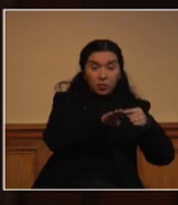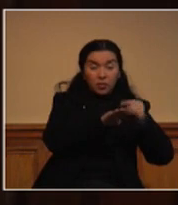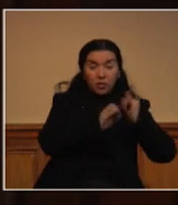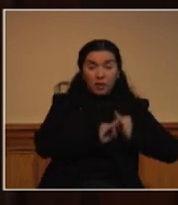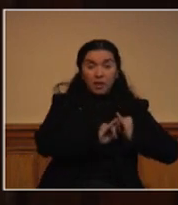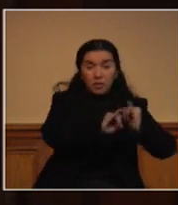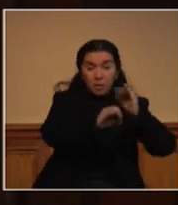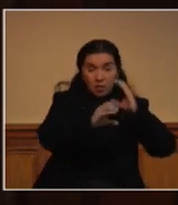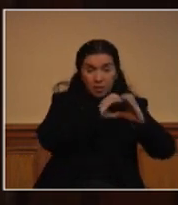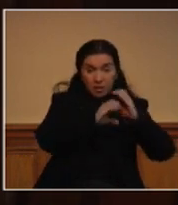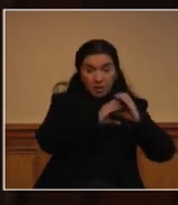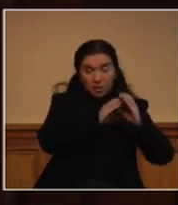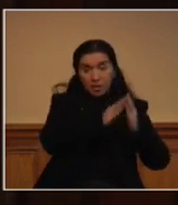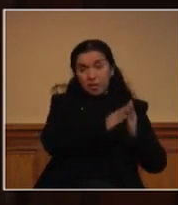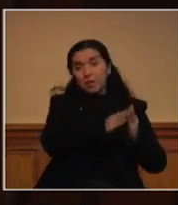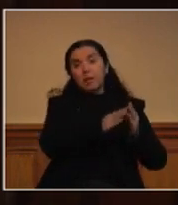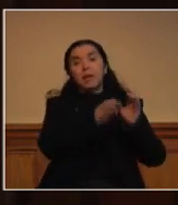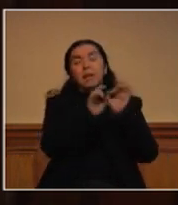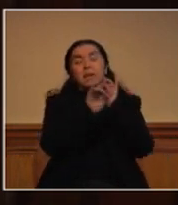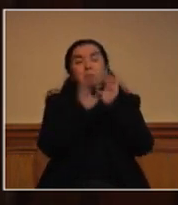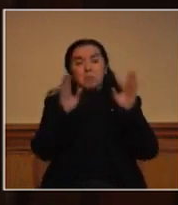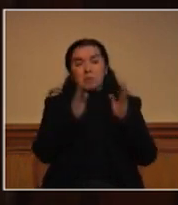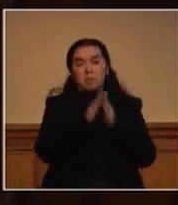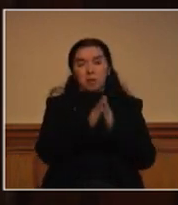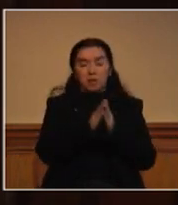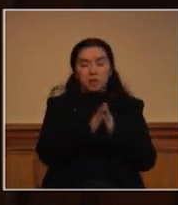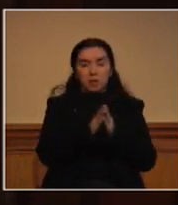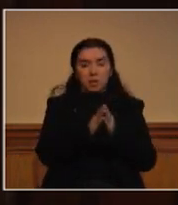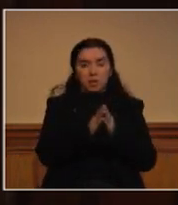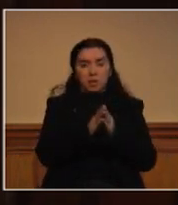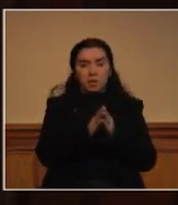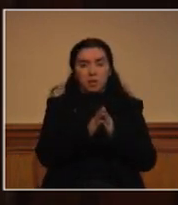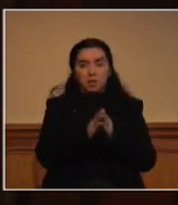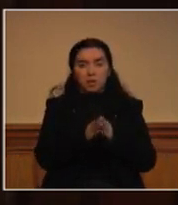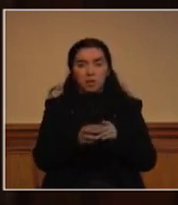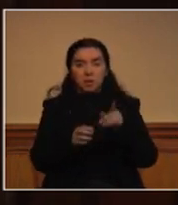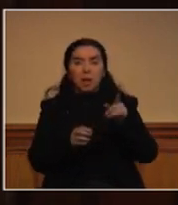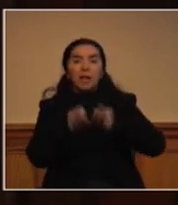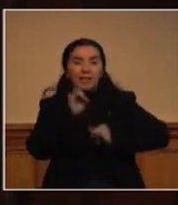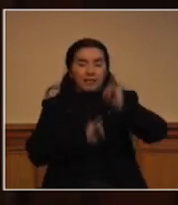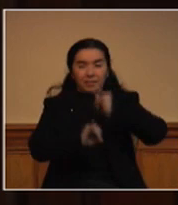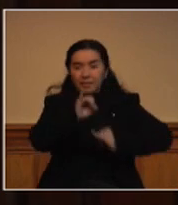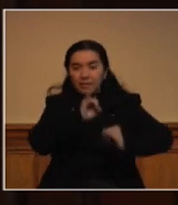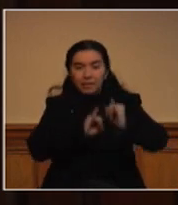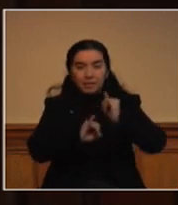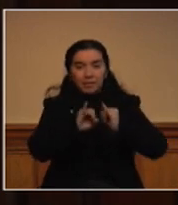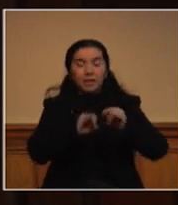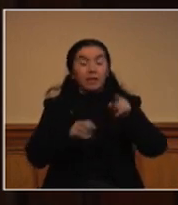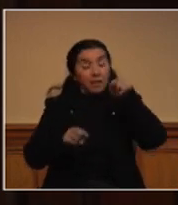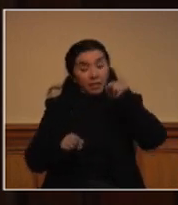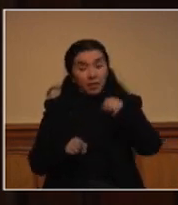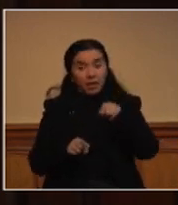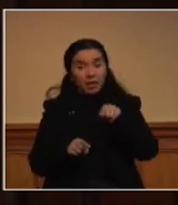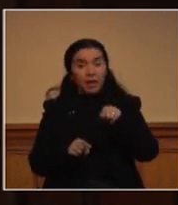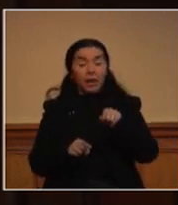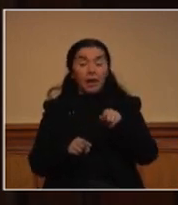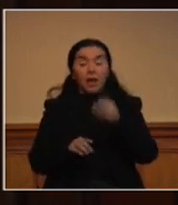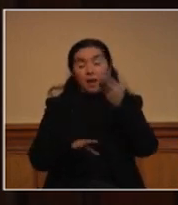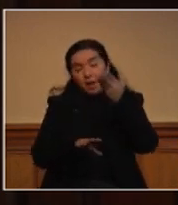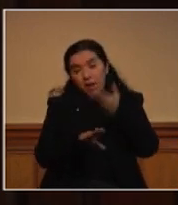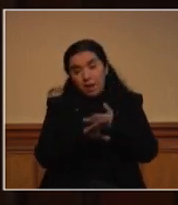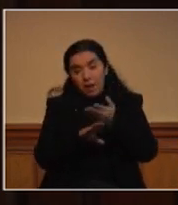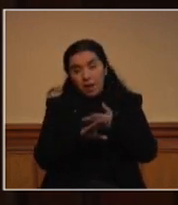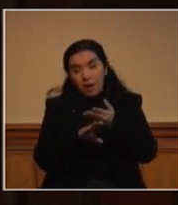y las comunicaciones, especialmente en telecomunicaciones e Internet, y entre las cuales se